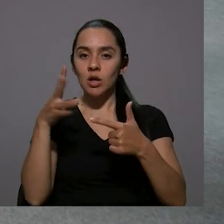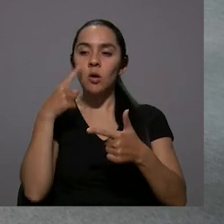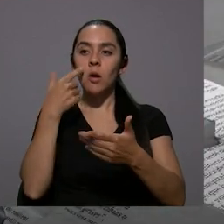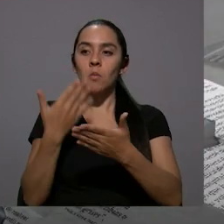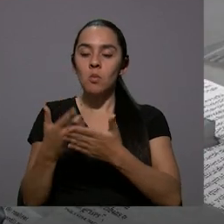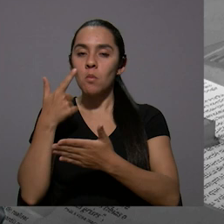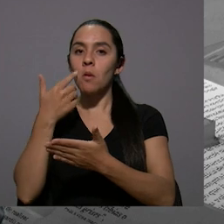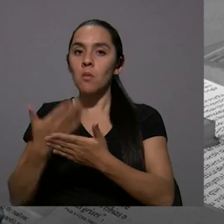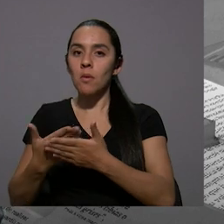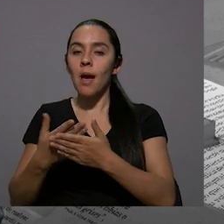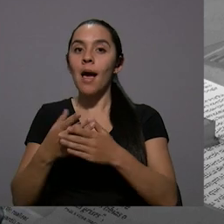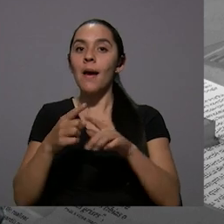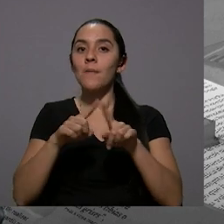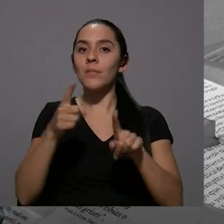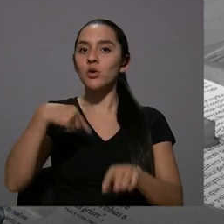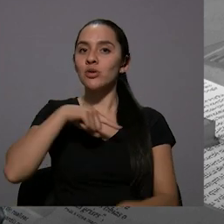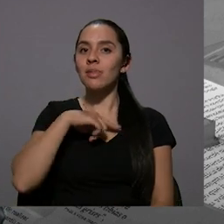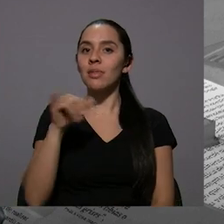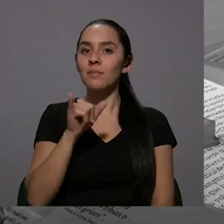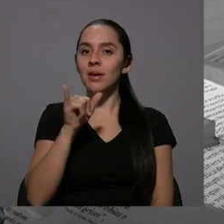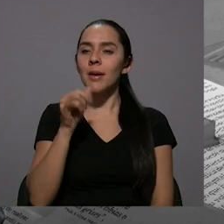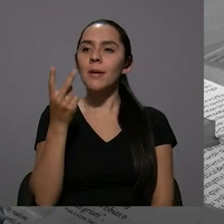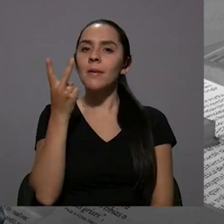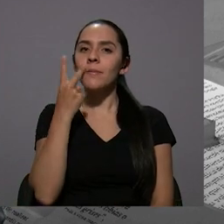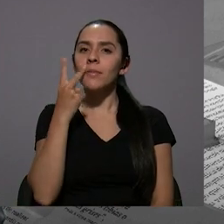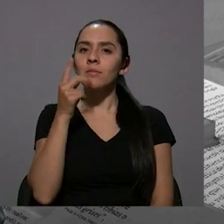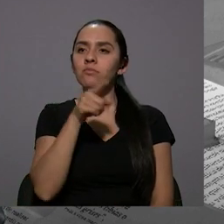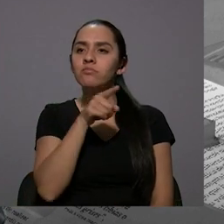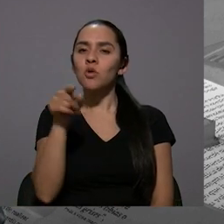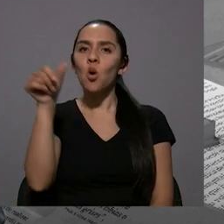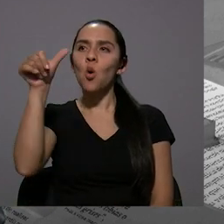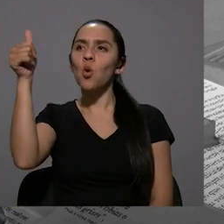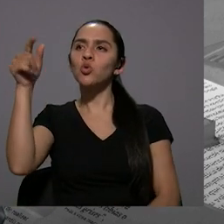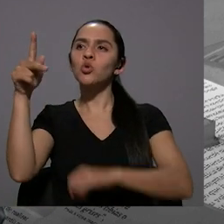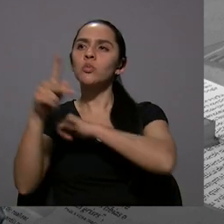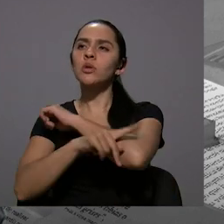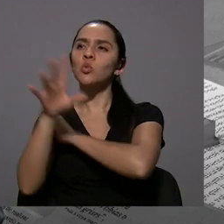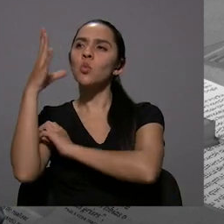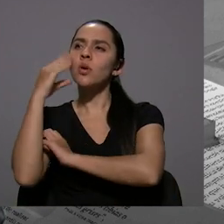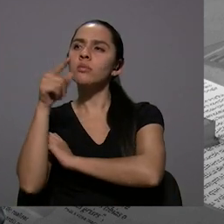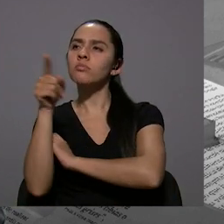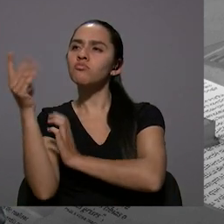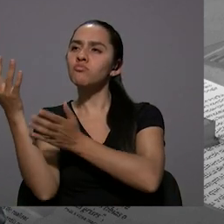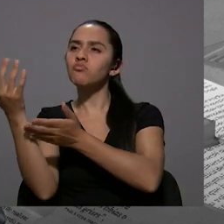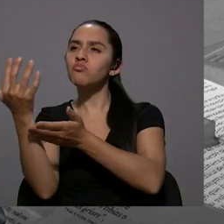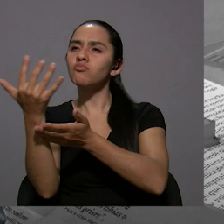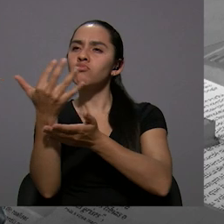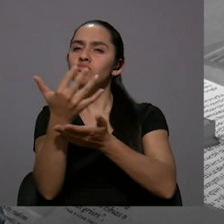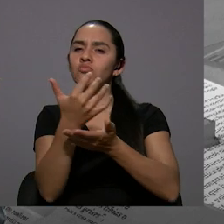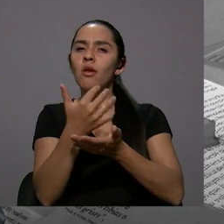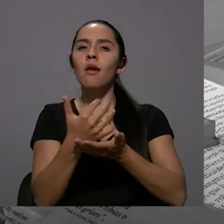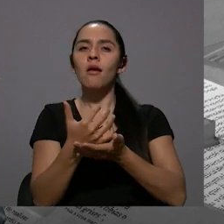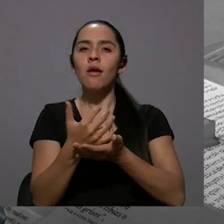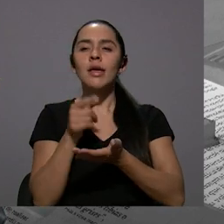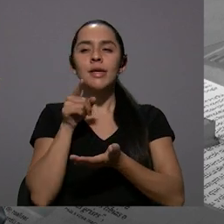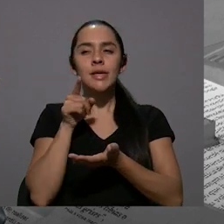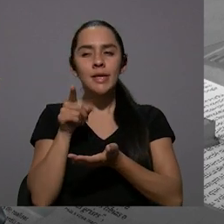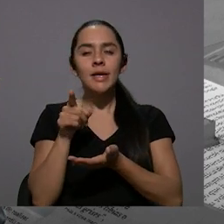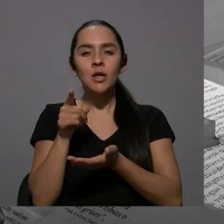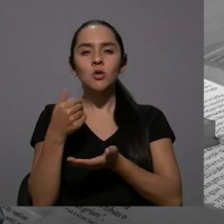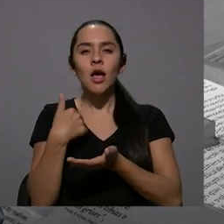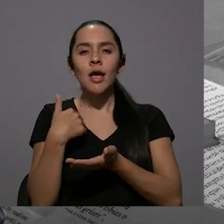2014 pero también Estuvimos viendo Cuál eran las experiencias en otros países y eso siempre da margen a mucha